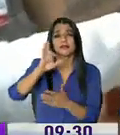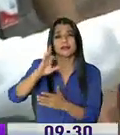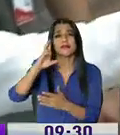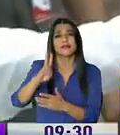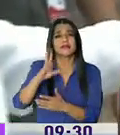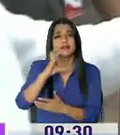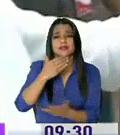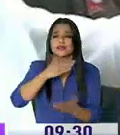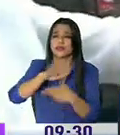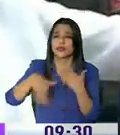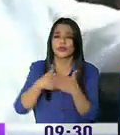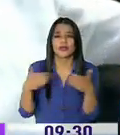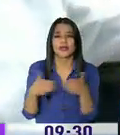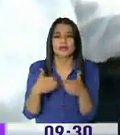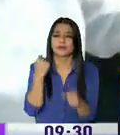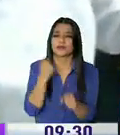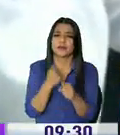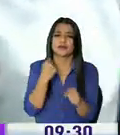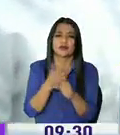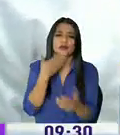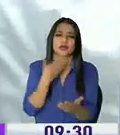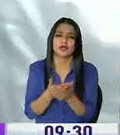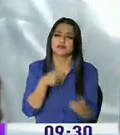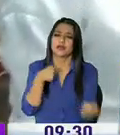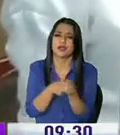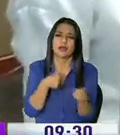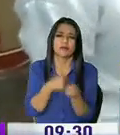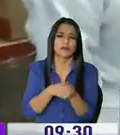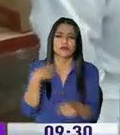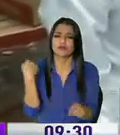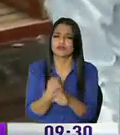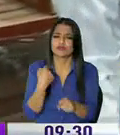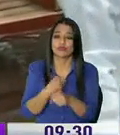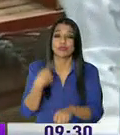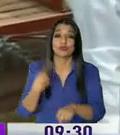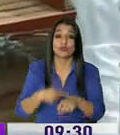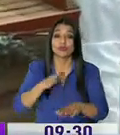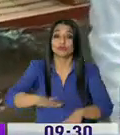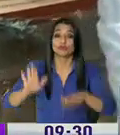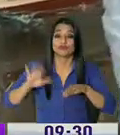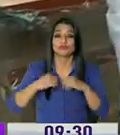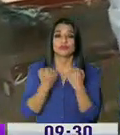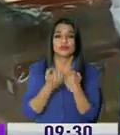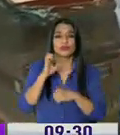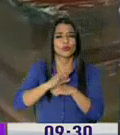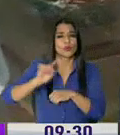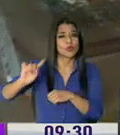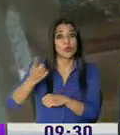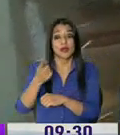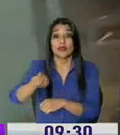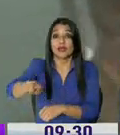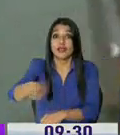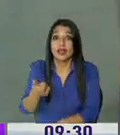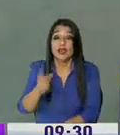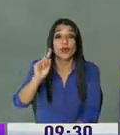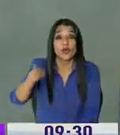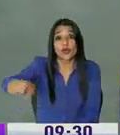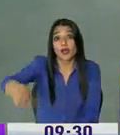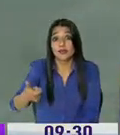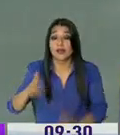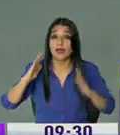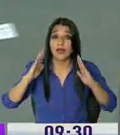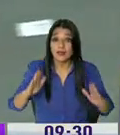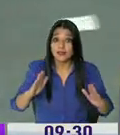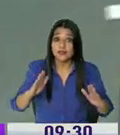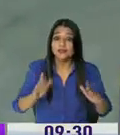y todo su equipo de trabajo, que es un trabajo comprometido con la sociedad ecuatoriana, el único medio de comunicación que se preocupó